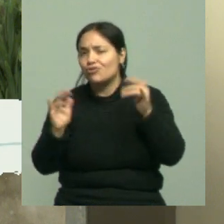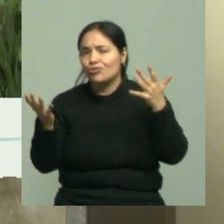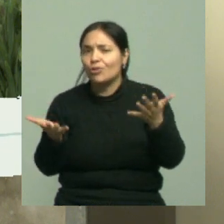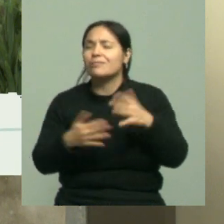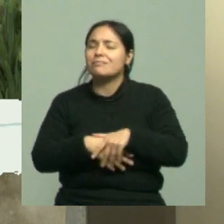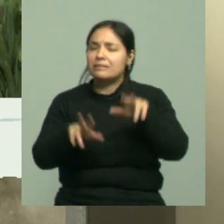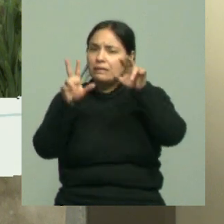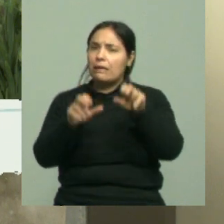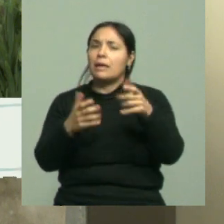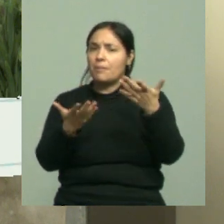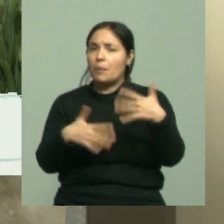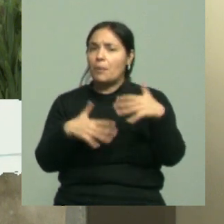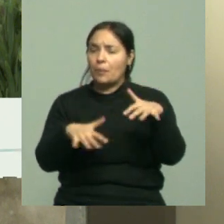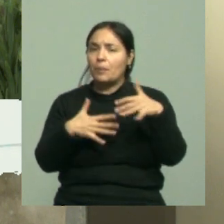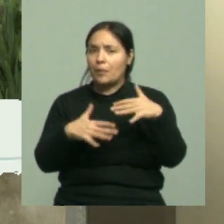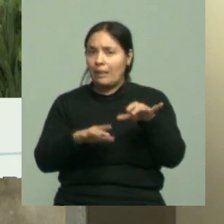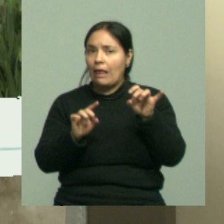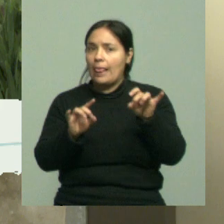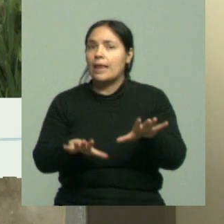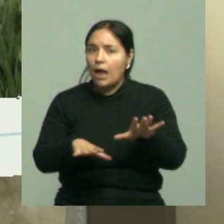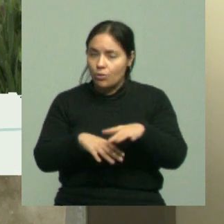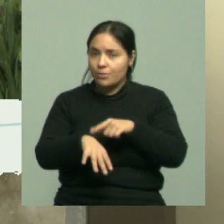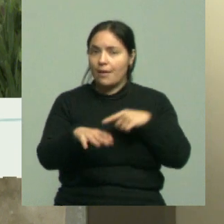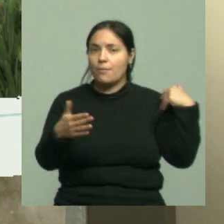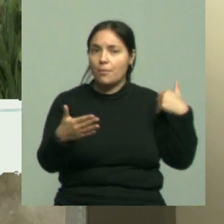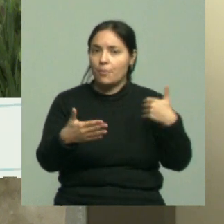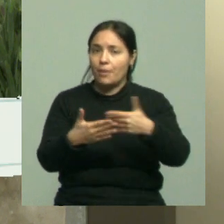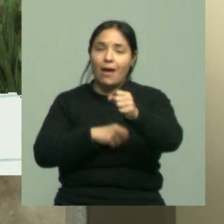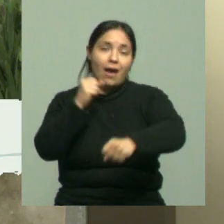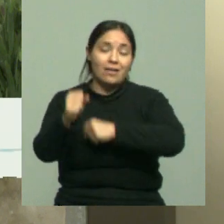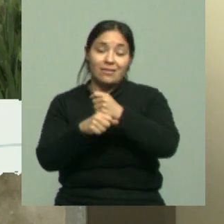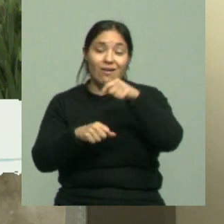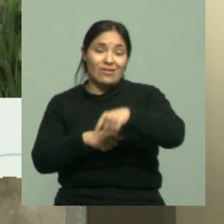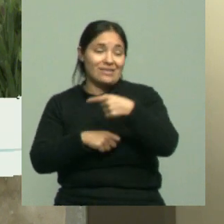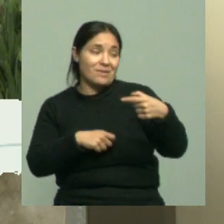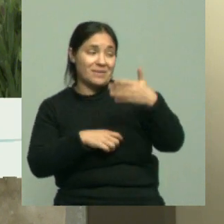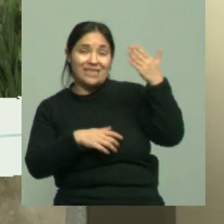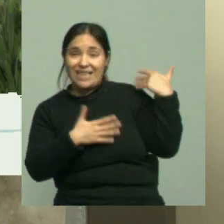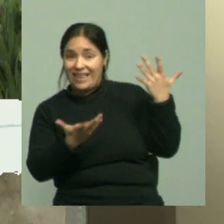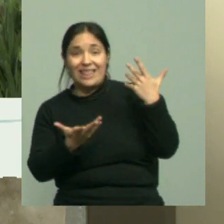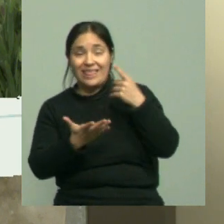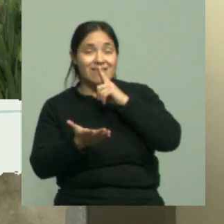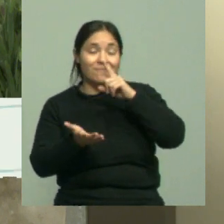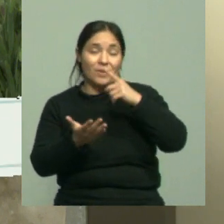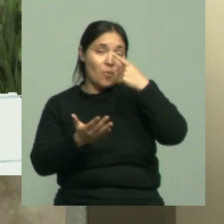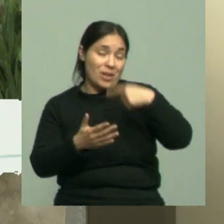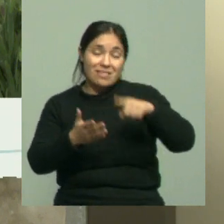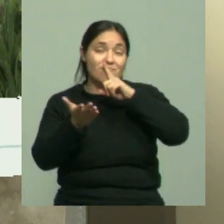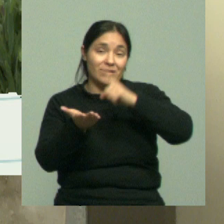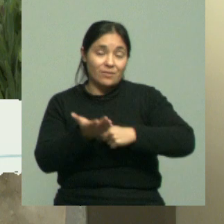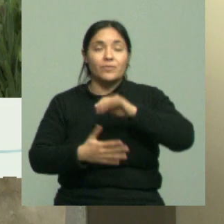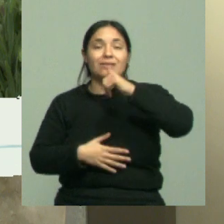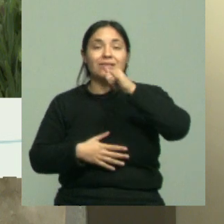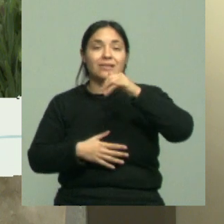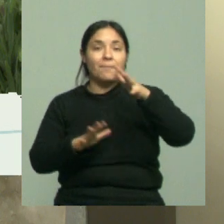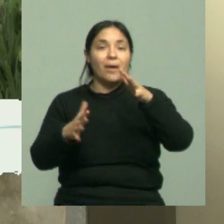digamos, un tema que fue muy sensible en una época y que, bueno, tuvo este desenlace la semana pasada. Absolutamente, de hecho, bueno, esto